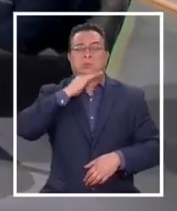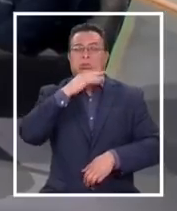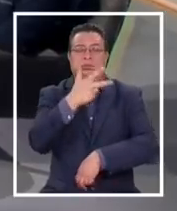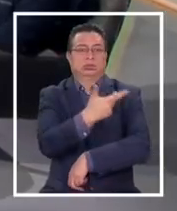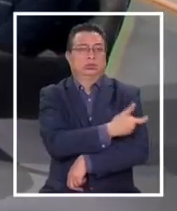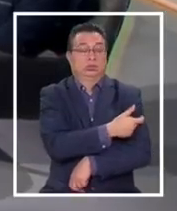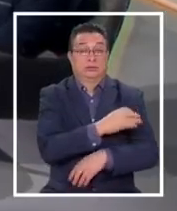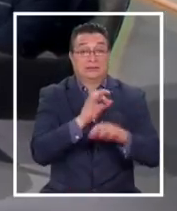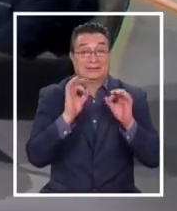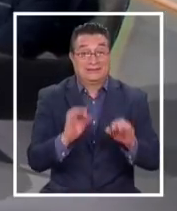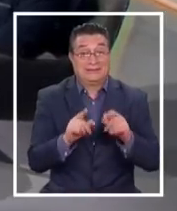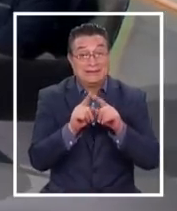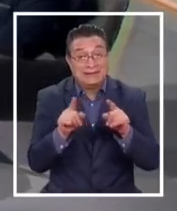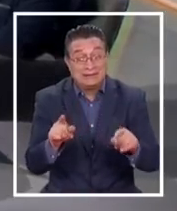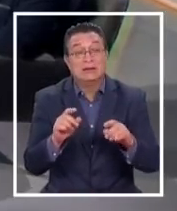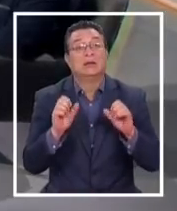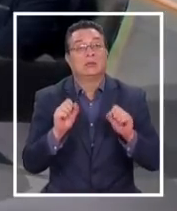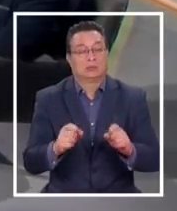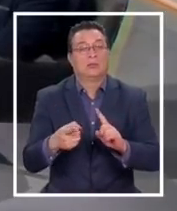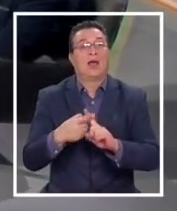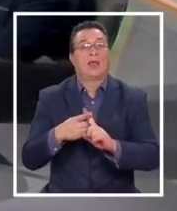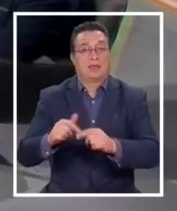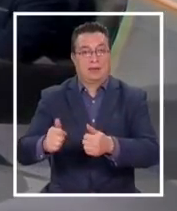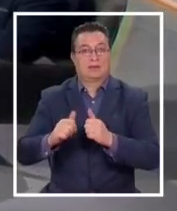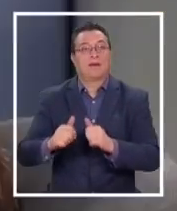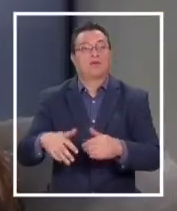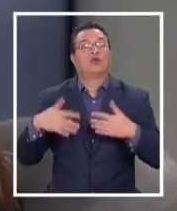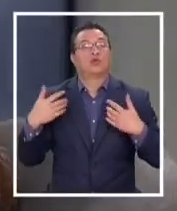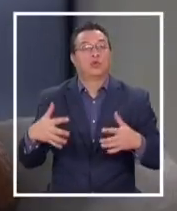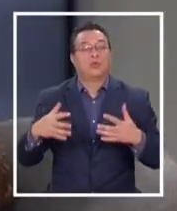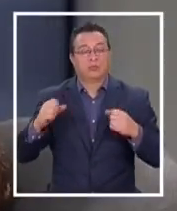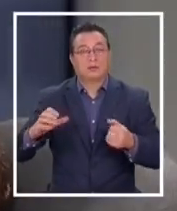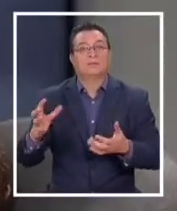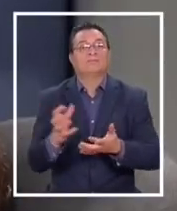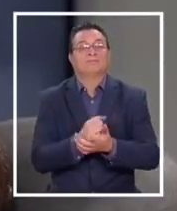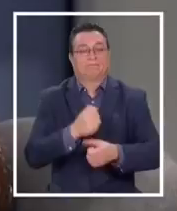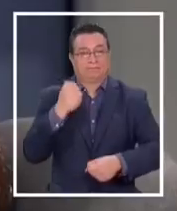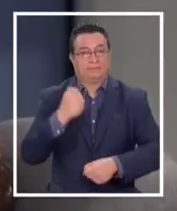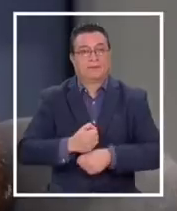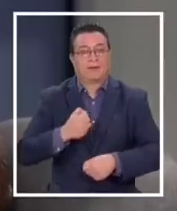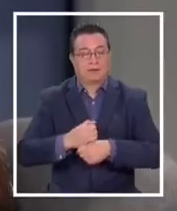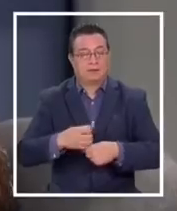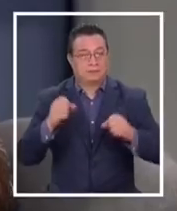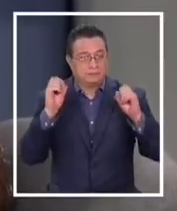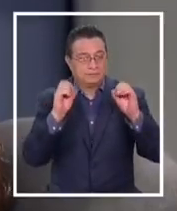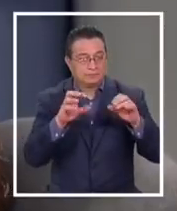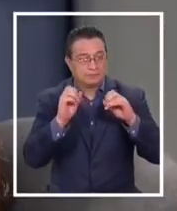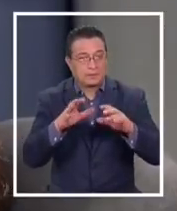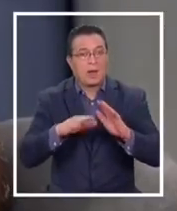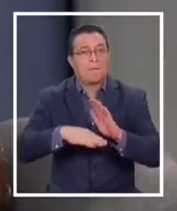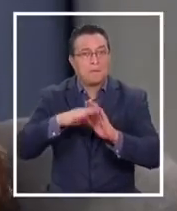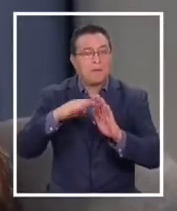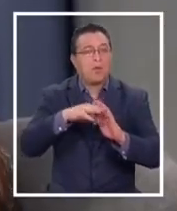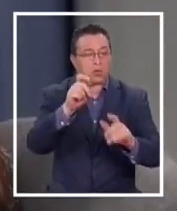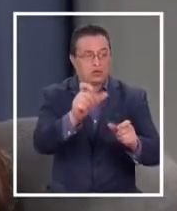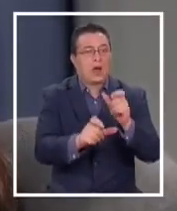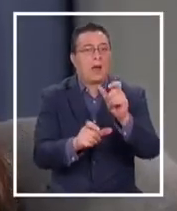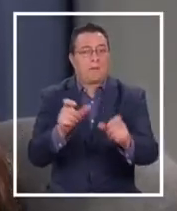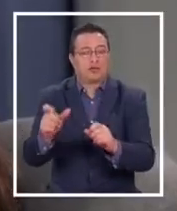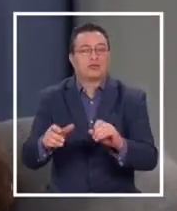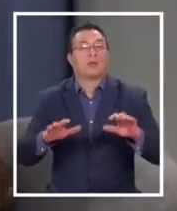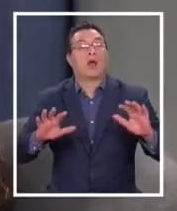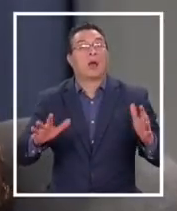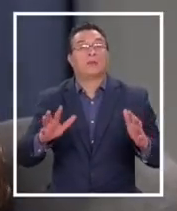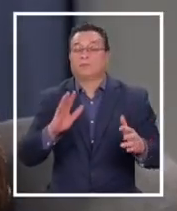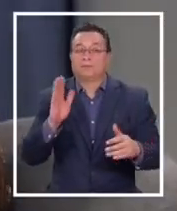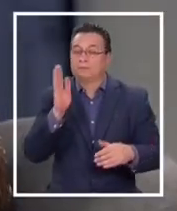cierto?, uno ahí va a tener desafíos enormes en términos de recuperar el empleo, de capacitar a una serie de personas que probablemente